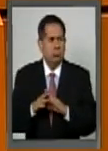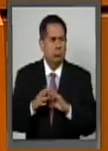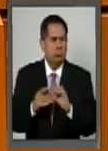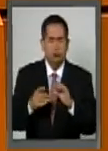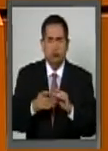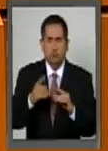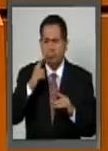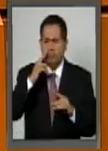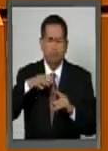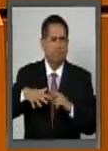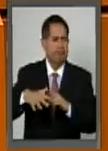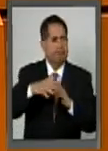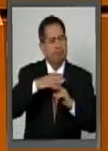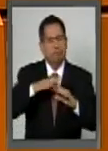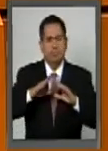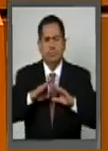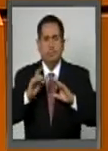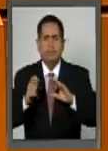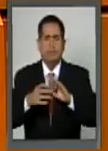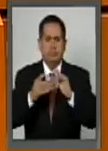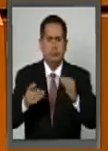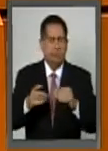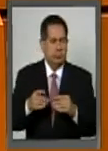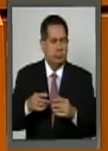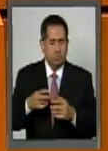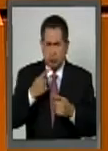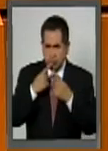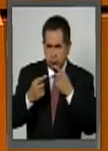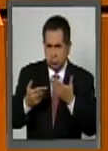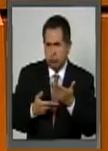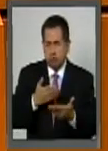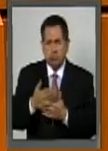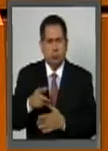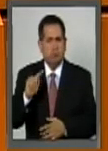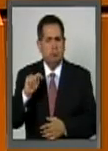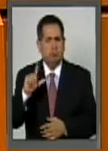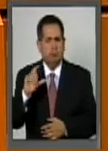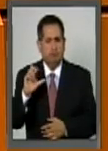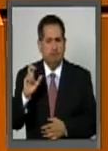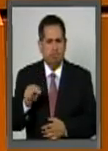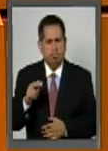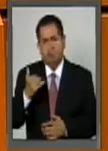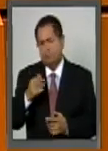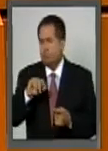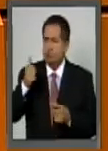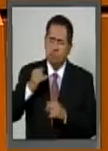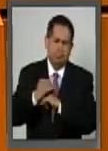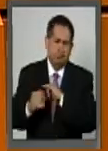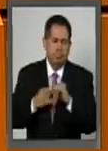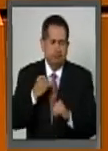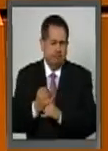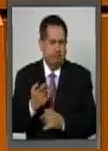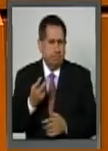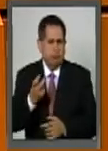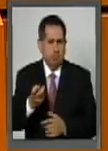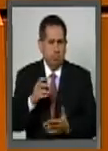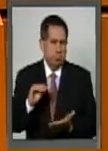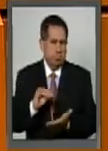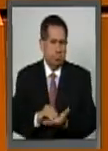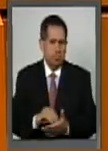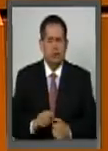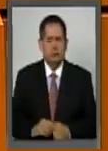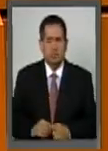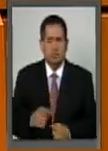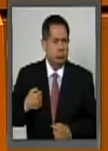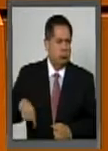ante el panorama que nos plantea la renegociación del Tratado de Libre Comercio y otros tratados internacionales.